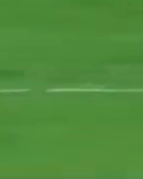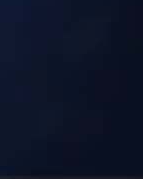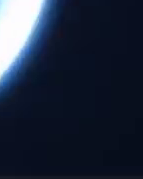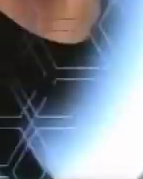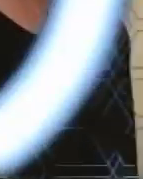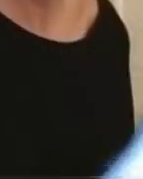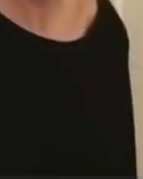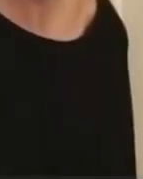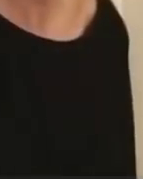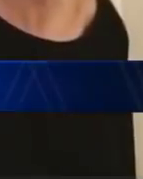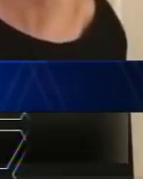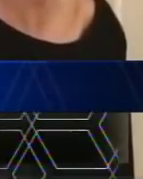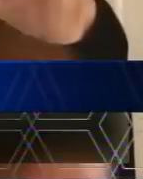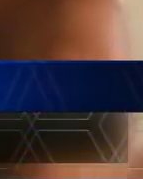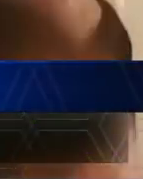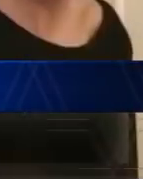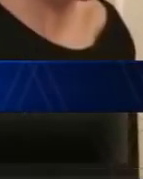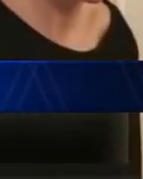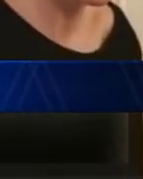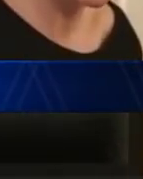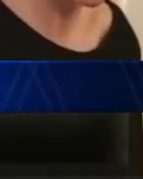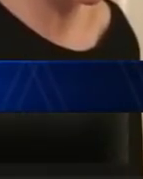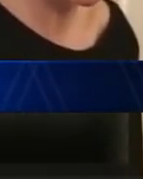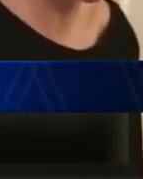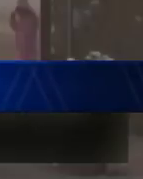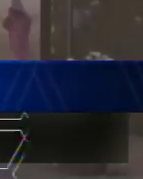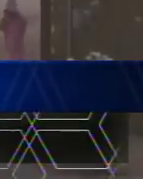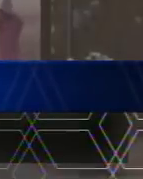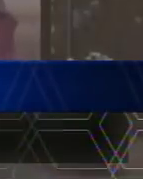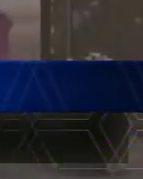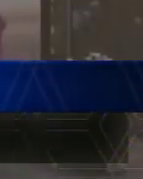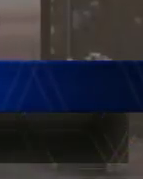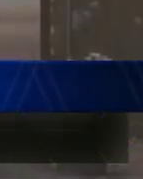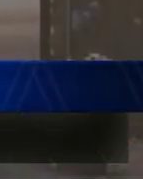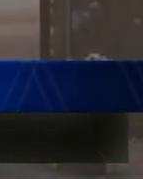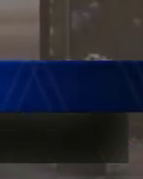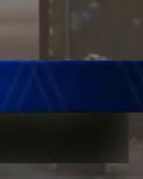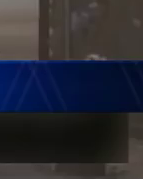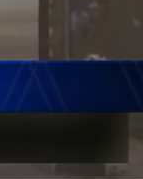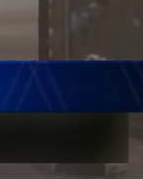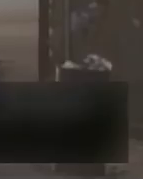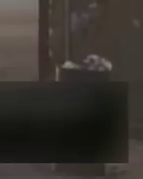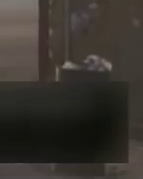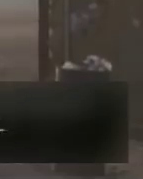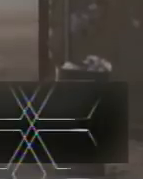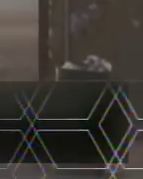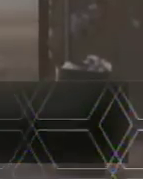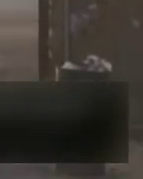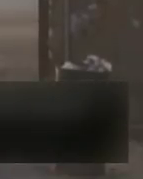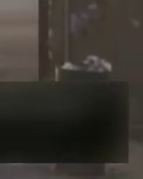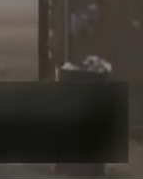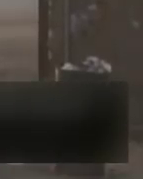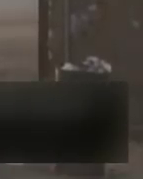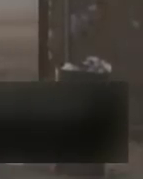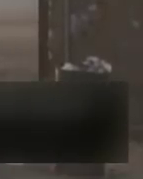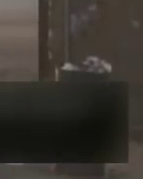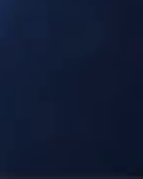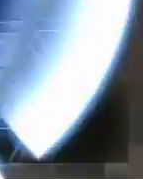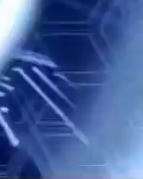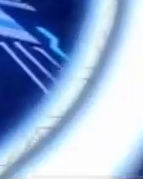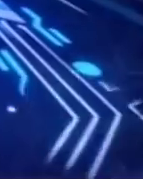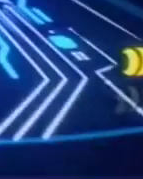Libertadores. Visitó Jordania. Angelina Jolie compartió con familias en un campo de refugiados.